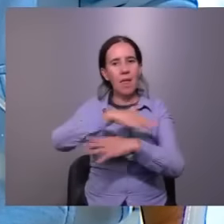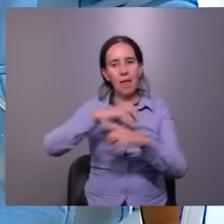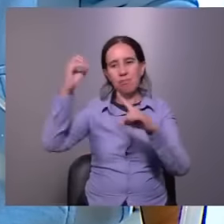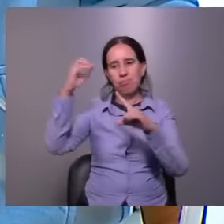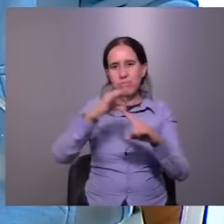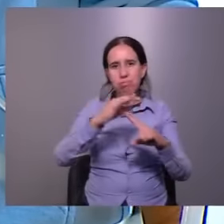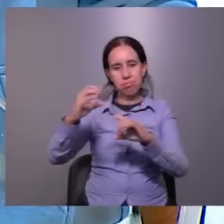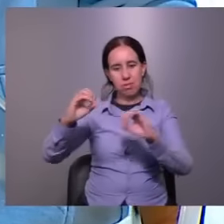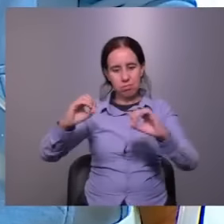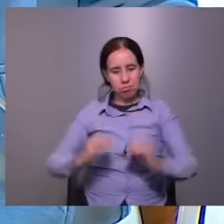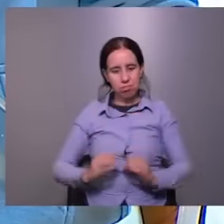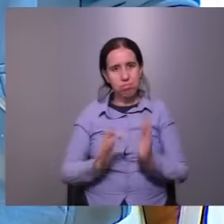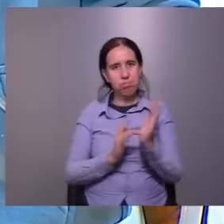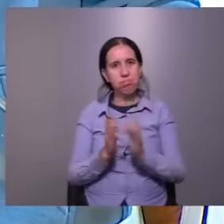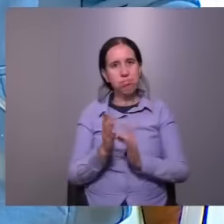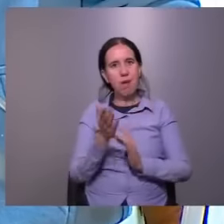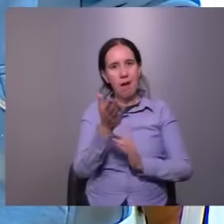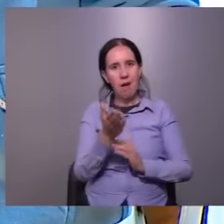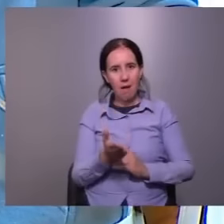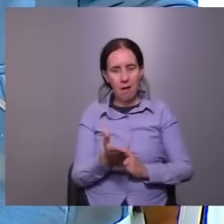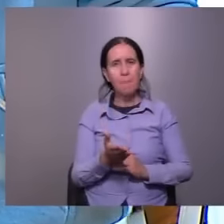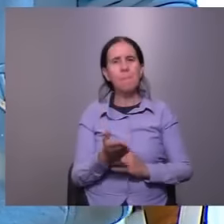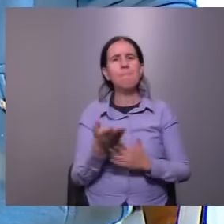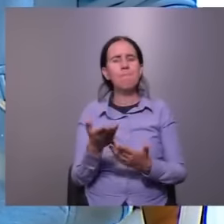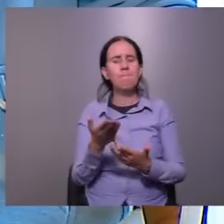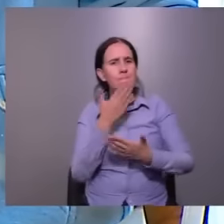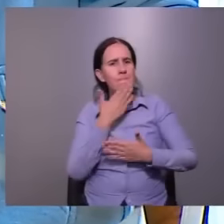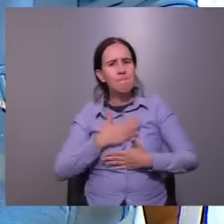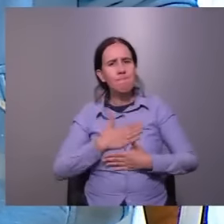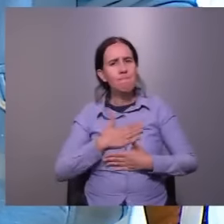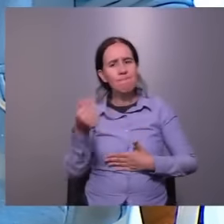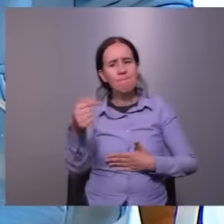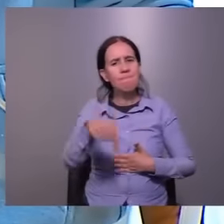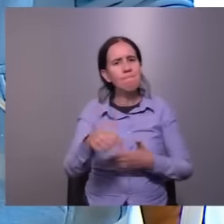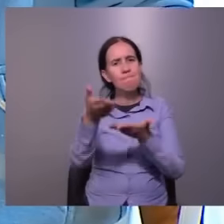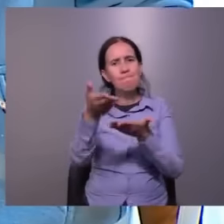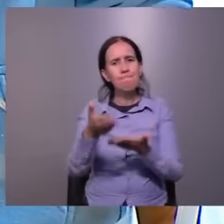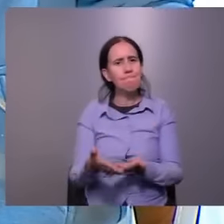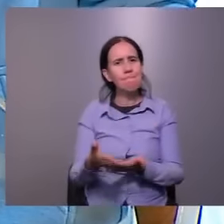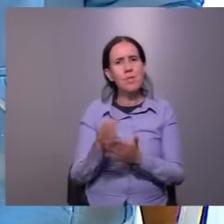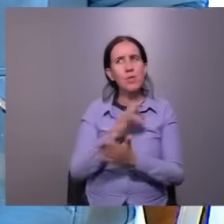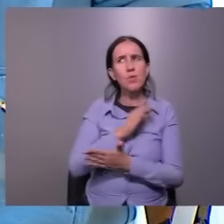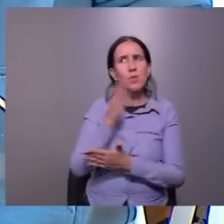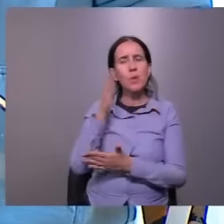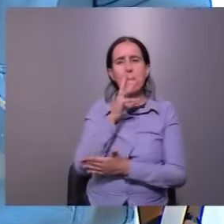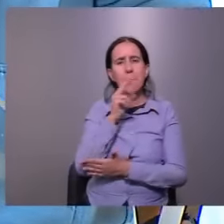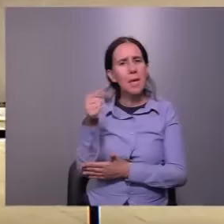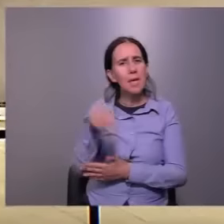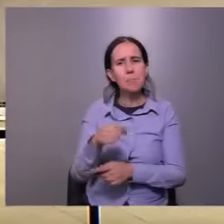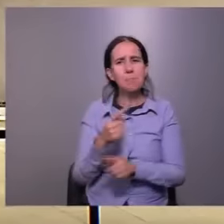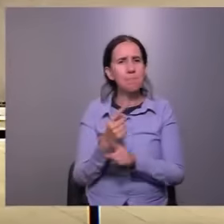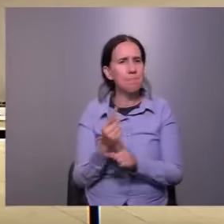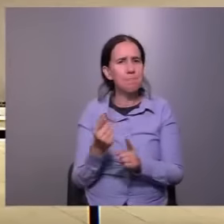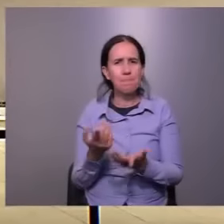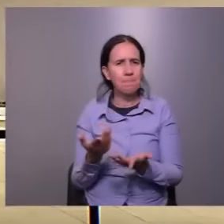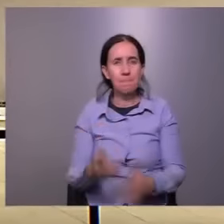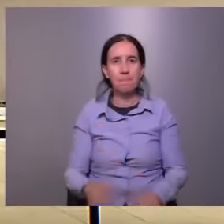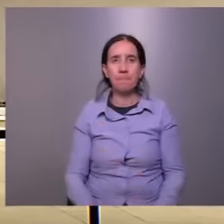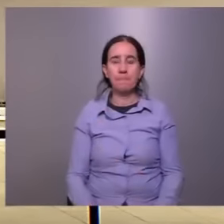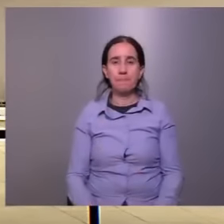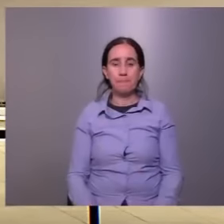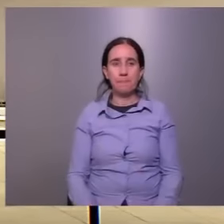levantando la voz, exclamó, «Bendita tú entre las mujeres, y bendito el fruto de tu vientre. ¿Quién soy